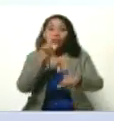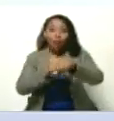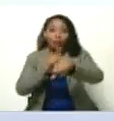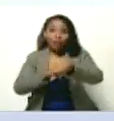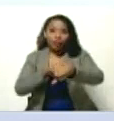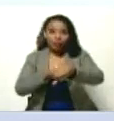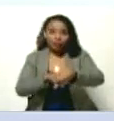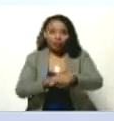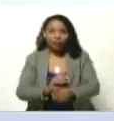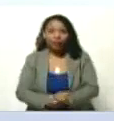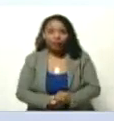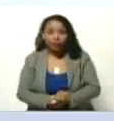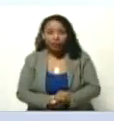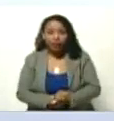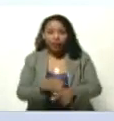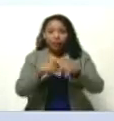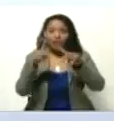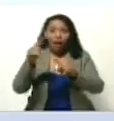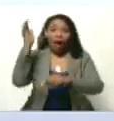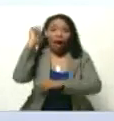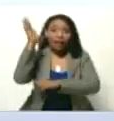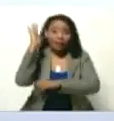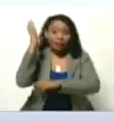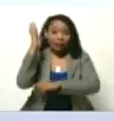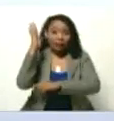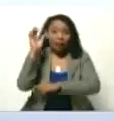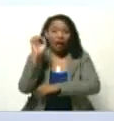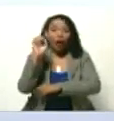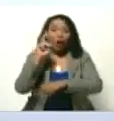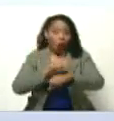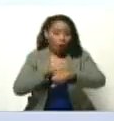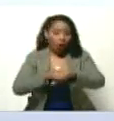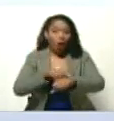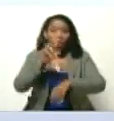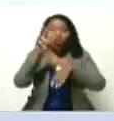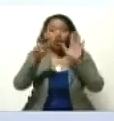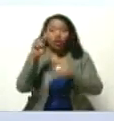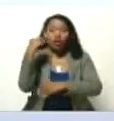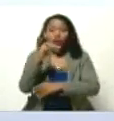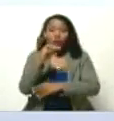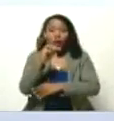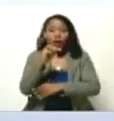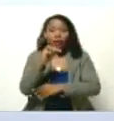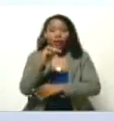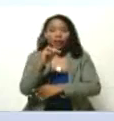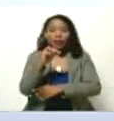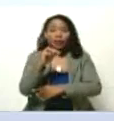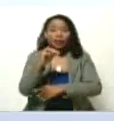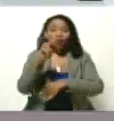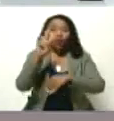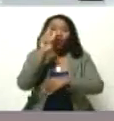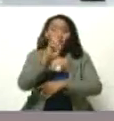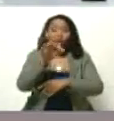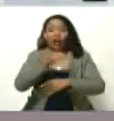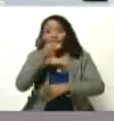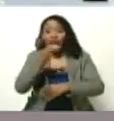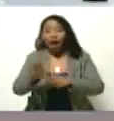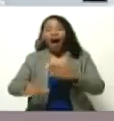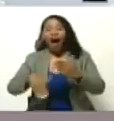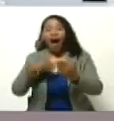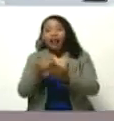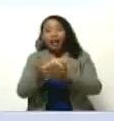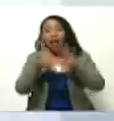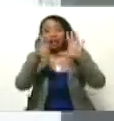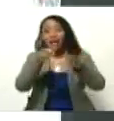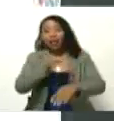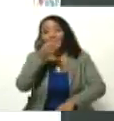Tres momentos. Las asambleas, horario 12 de noviembre, y tendremos un horario de entre 2 de la tarde y 6